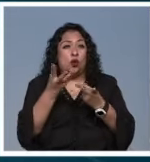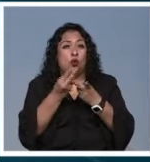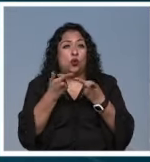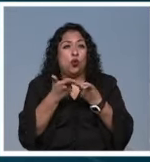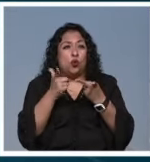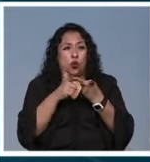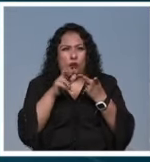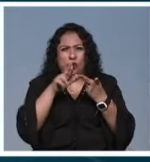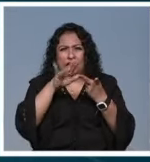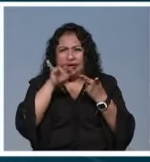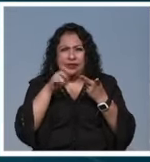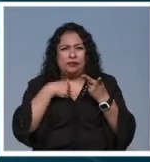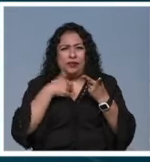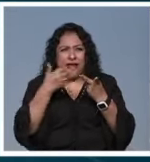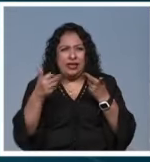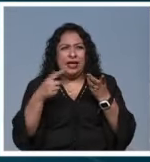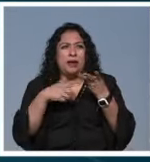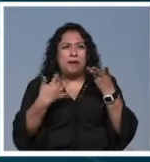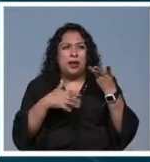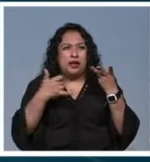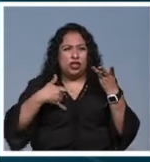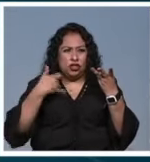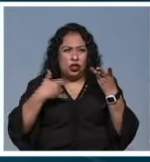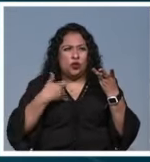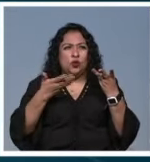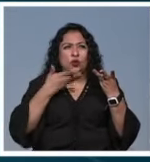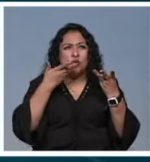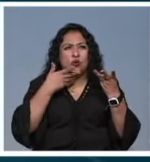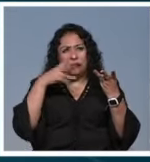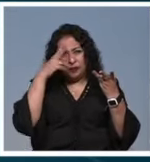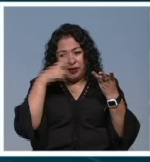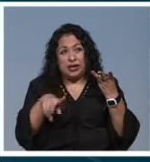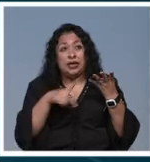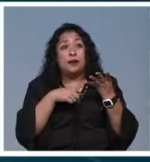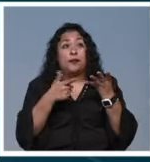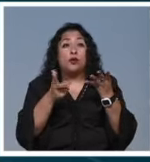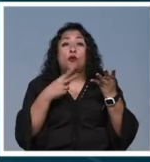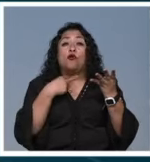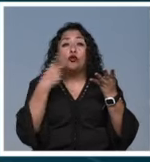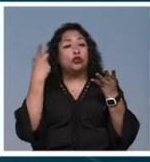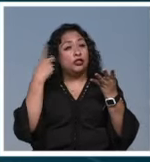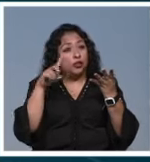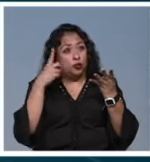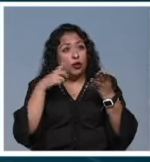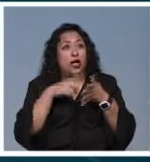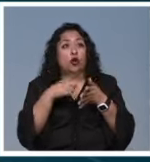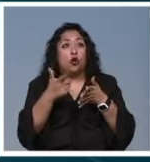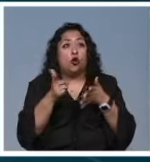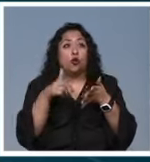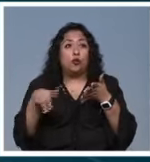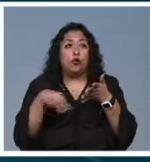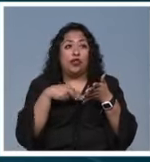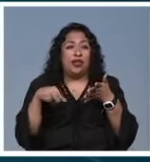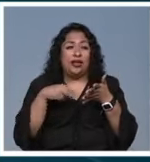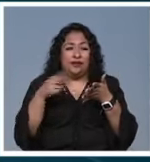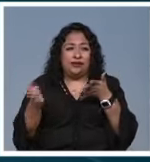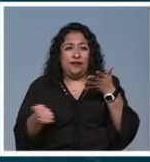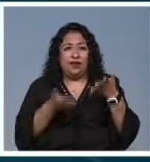banda Raíces de mi Tierra, el Mariachi Juvenil Tradición Mexicana, Grupo Voces de Durango y el grupo de danza